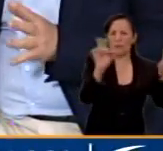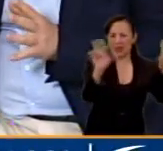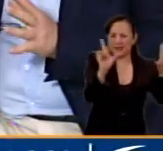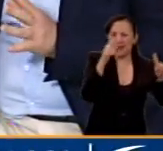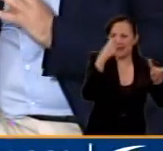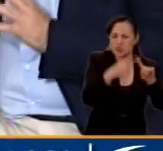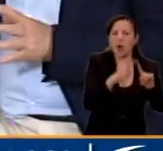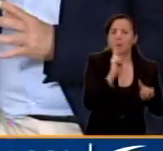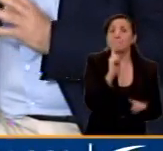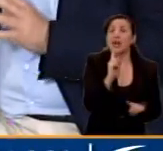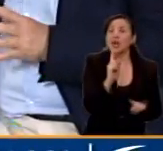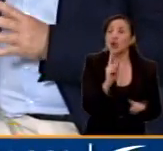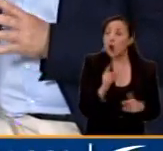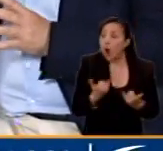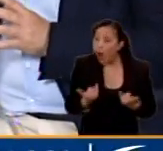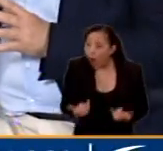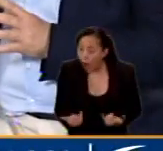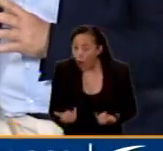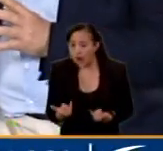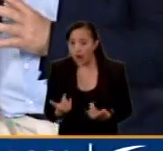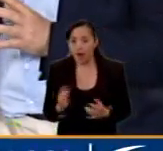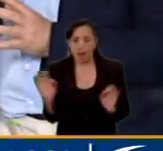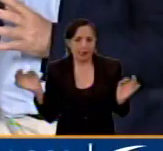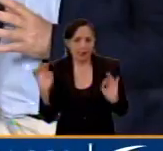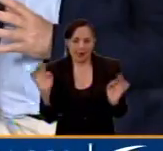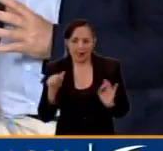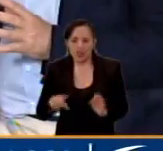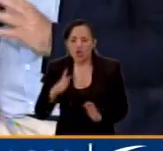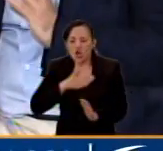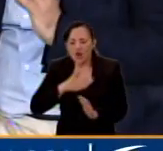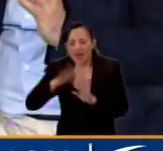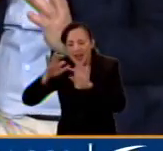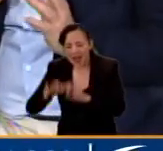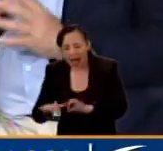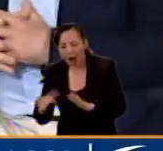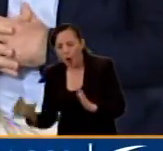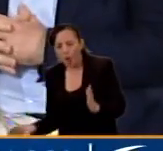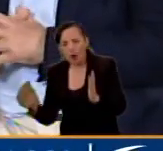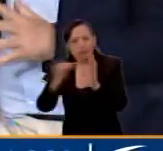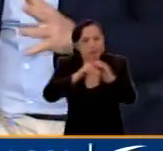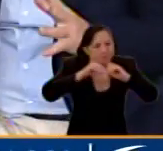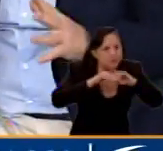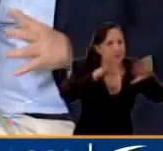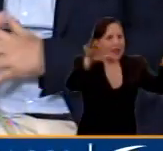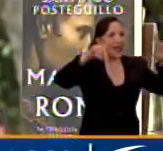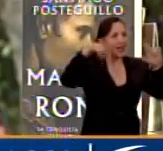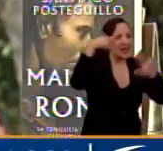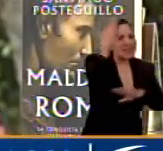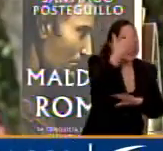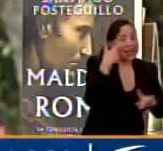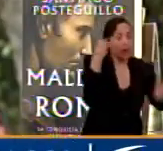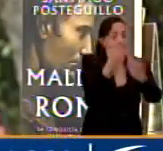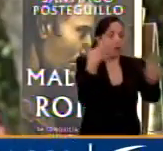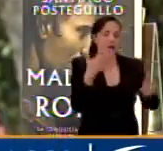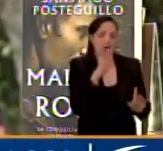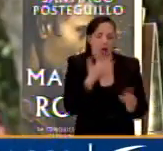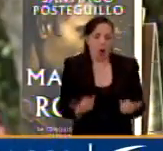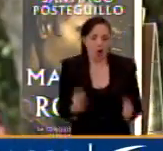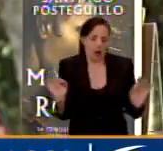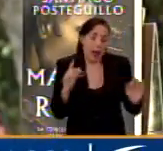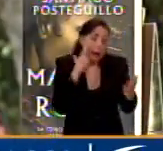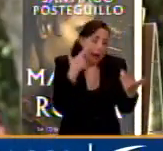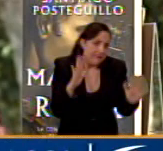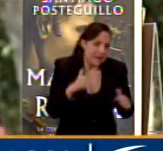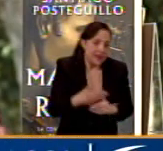momento ocasión de trasladar una novela mía con todo su impacto al cine. Ya veremos. Santiago, ¿se esperaba